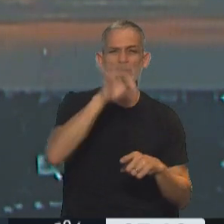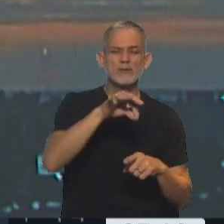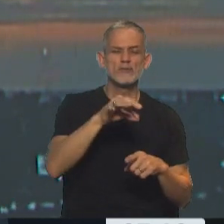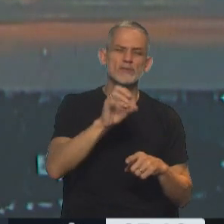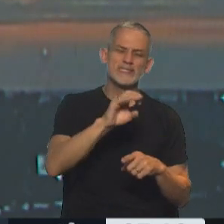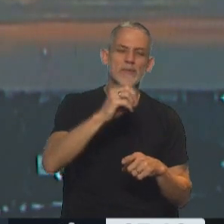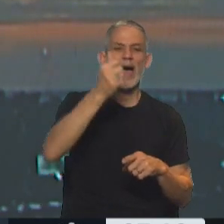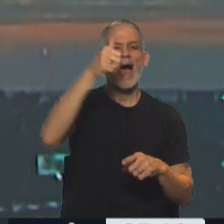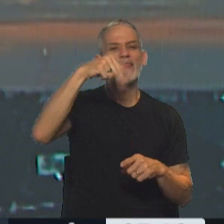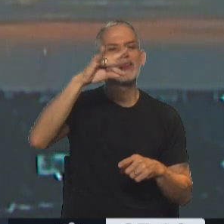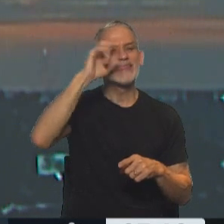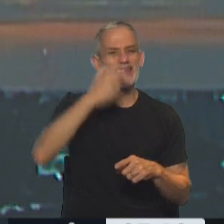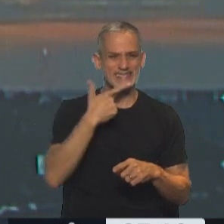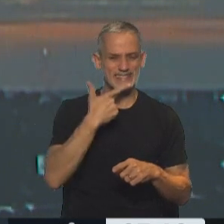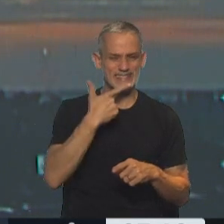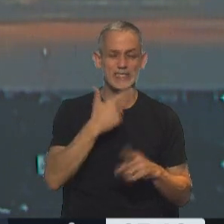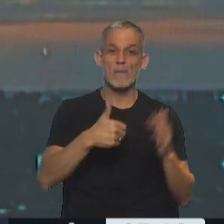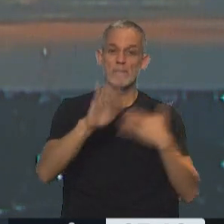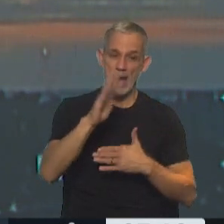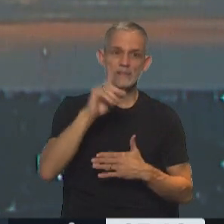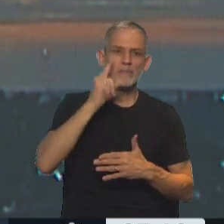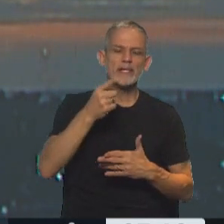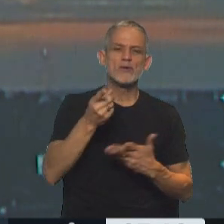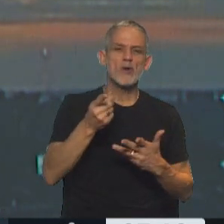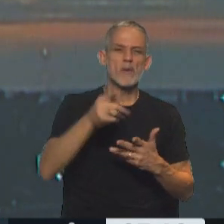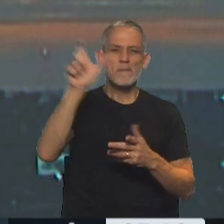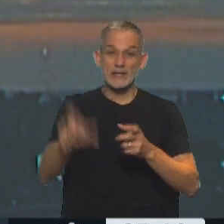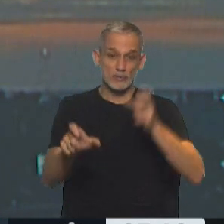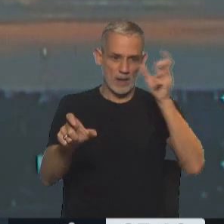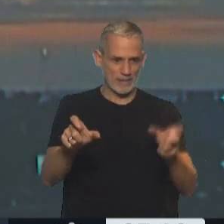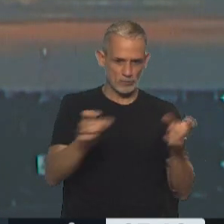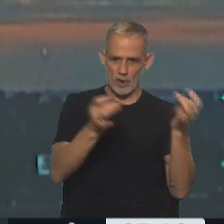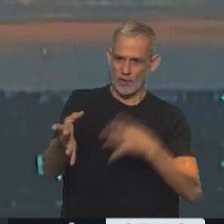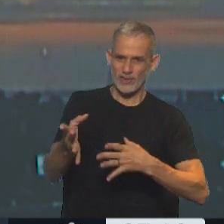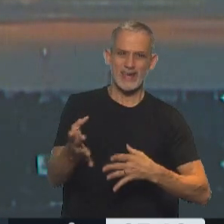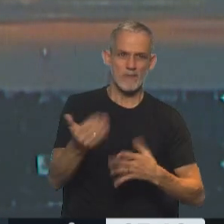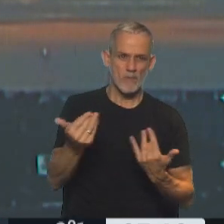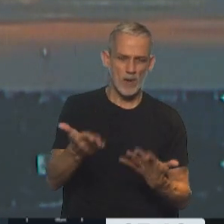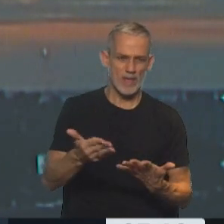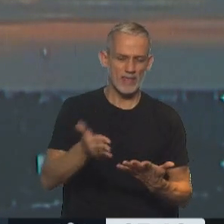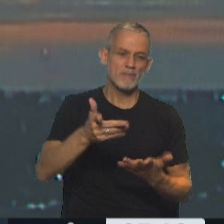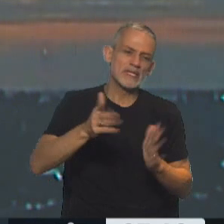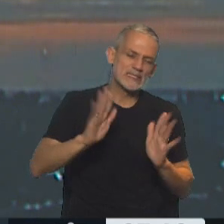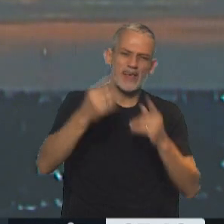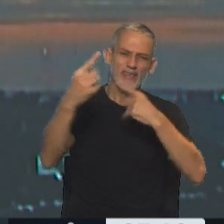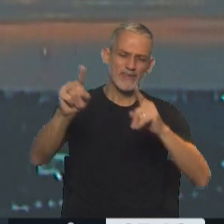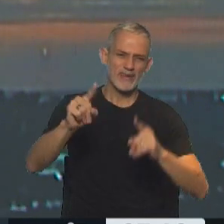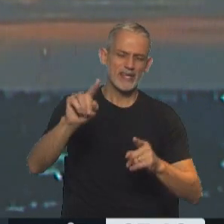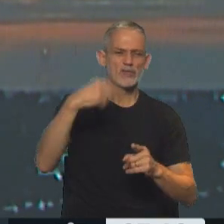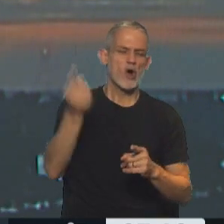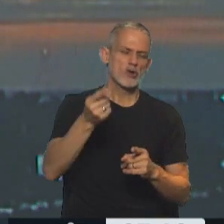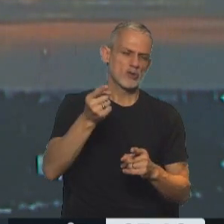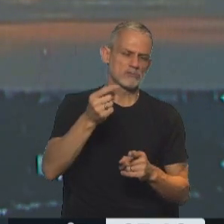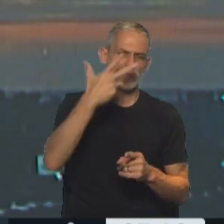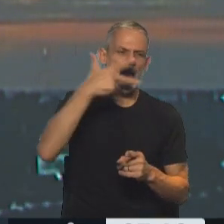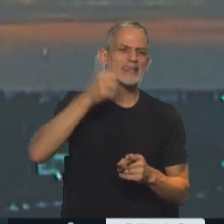Andes, es el que tiene mayor riesgo de contagio interhumano, ¿no? Claro. Esa es la diferencia que tiene por ahí con los casos de hantavirus que